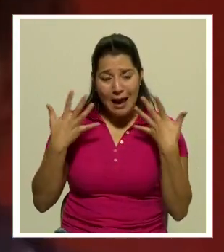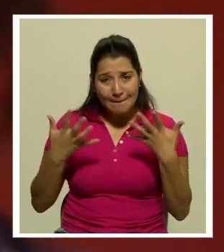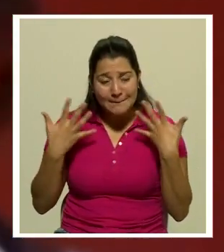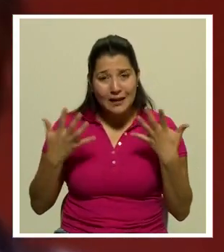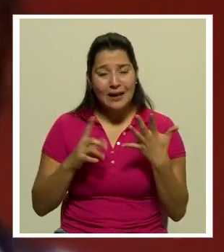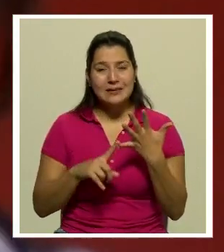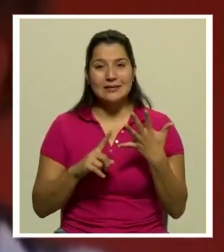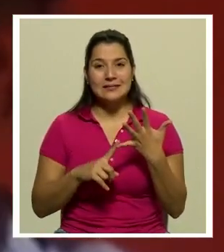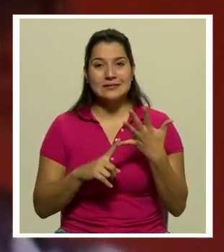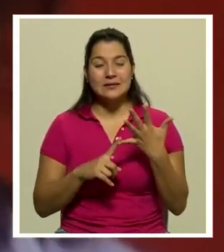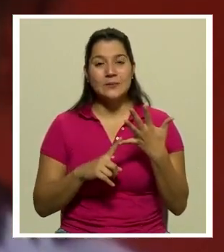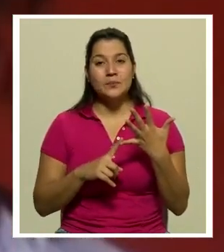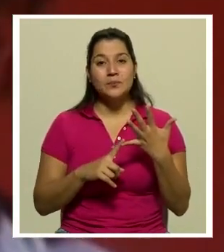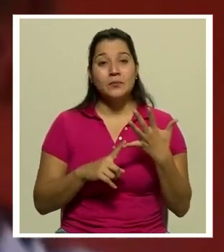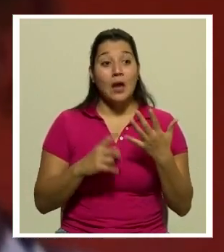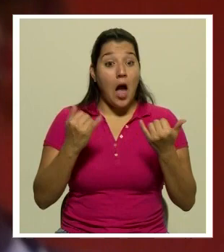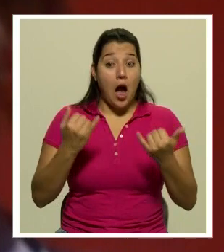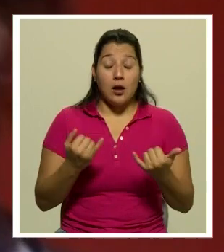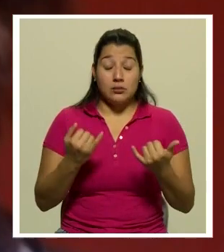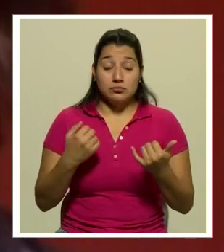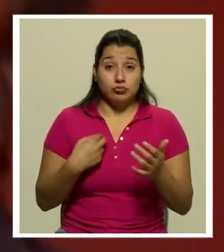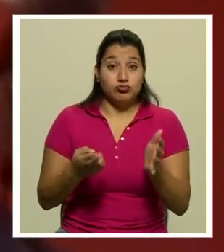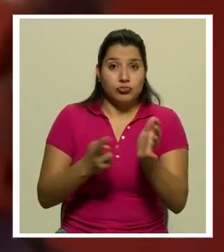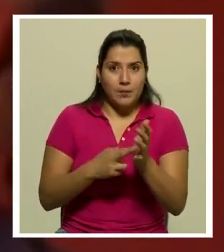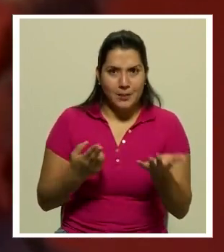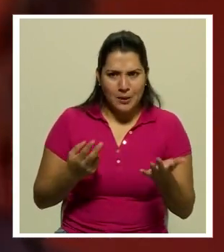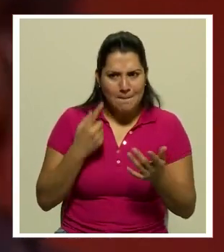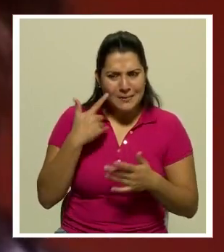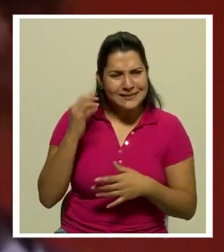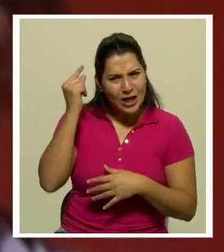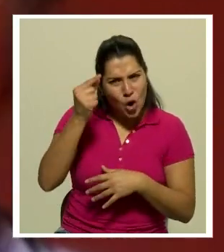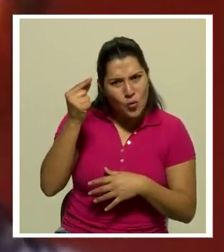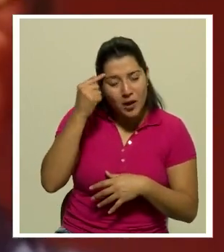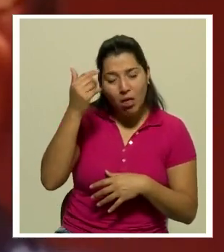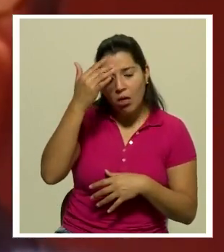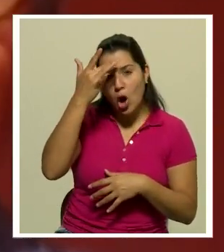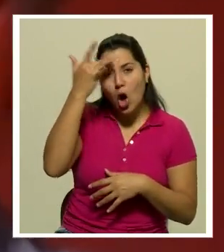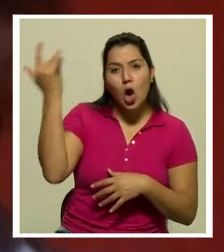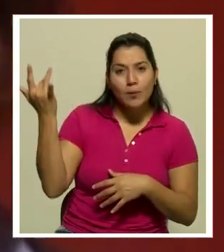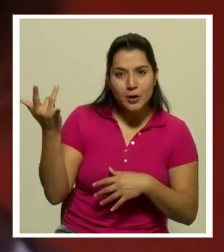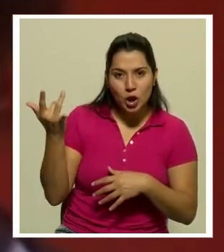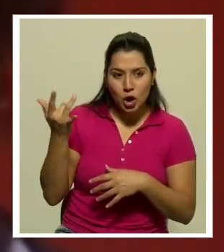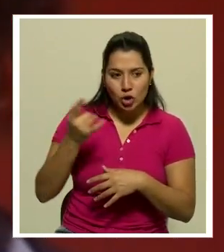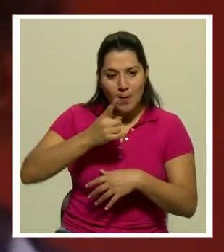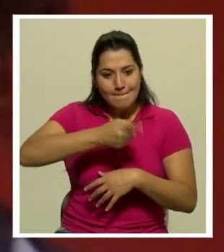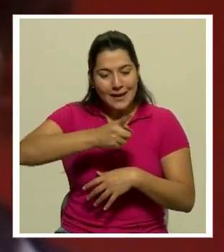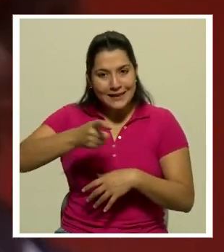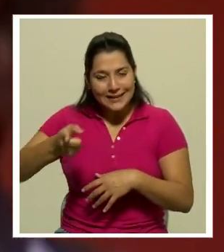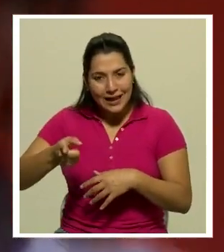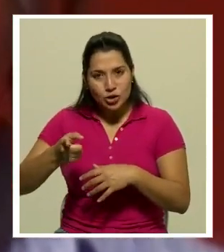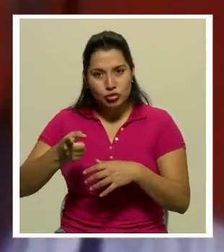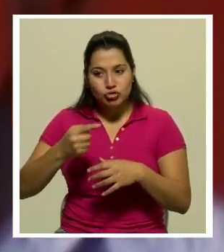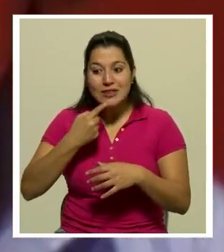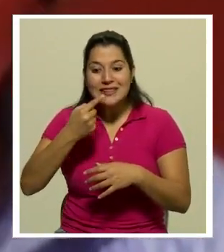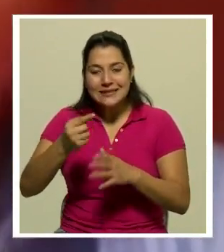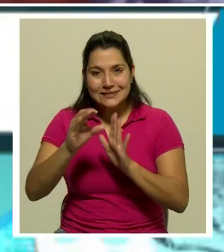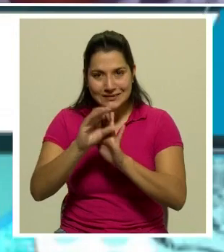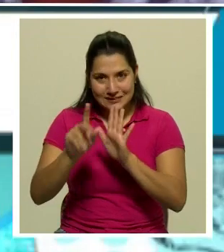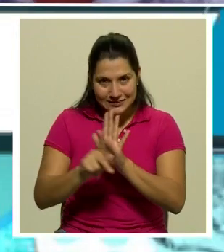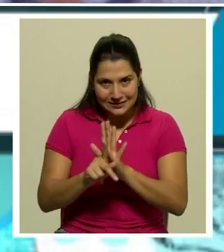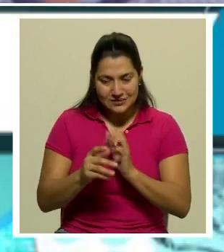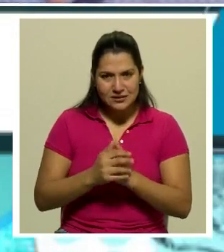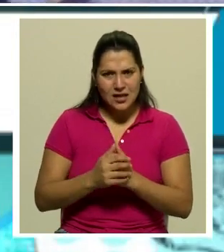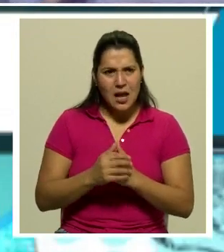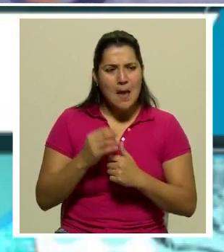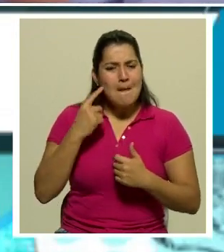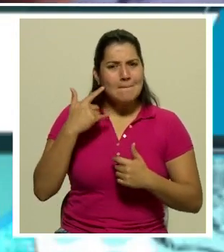mandatos constitucionales para el bien común. El Estado promoviendo bienestar de los ciudadanos se